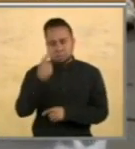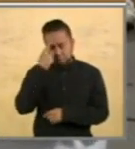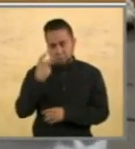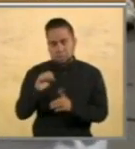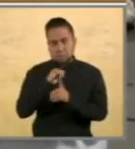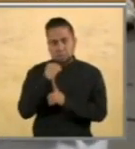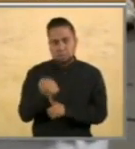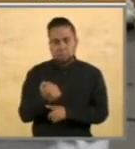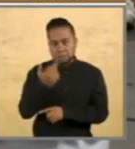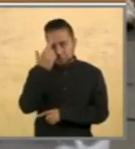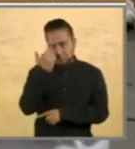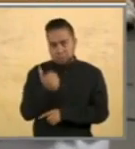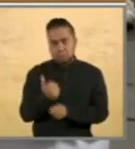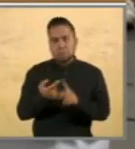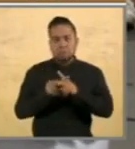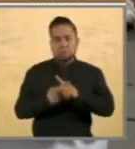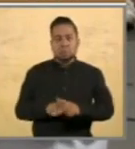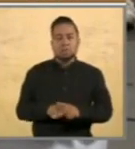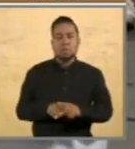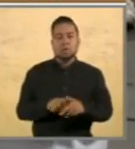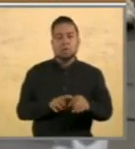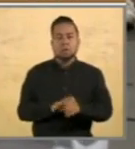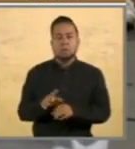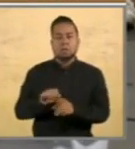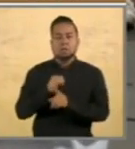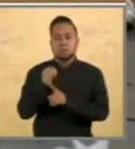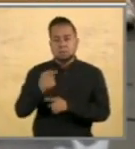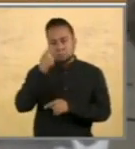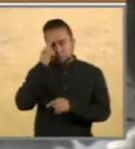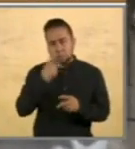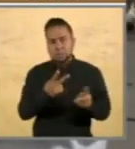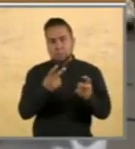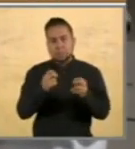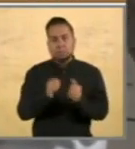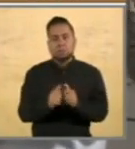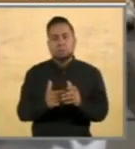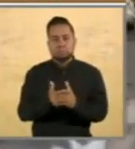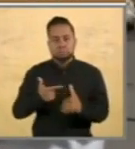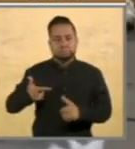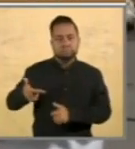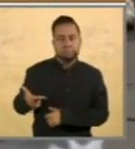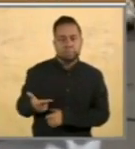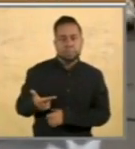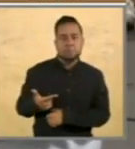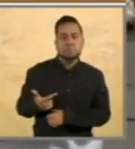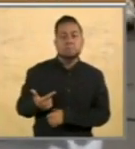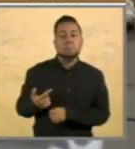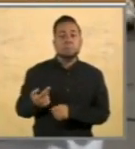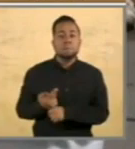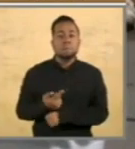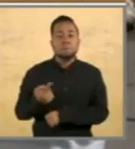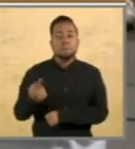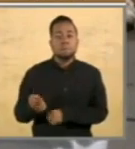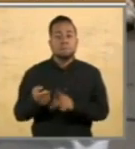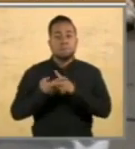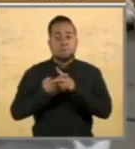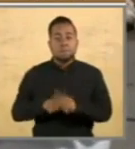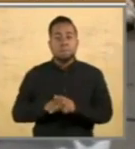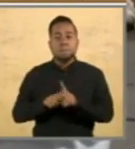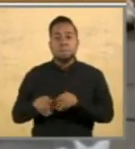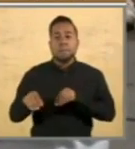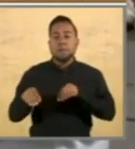esta situación porque qu empieza ya a florear mucho la situación de los asaltos con armas de fuego o sea está empezando a